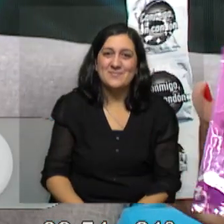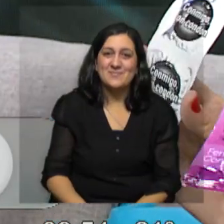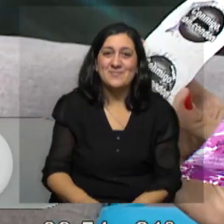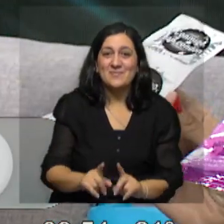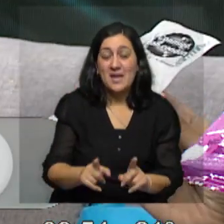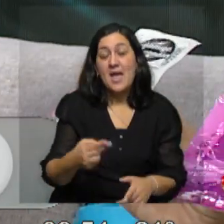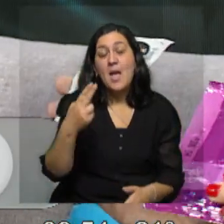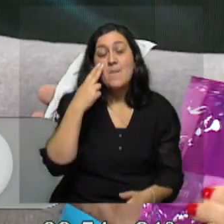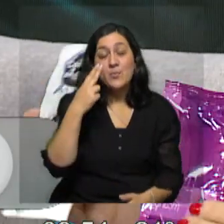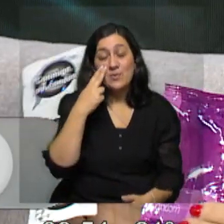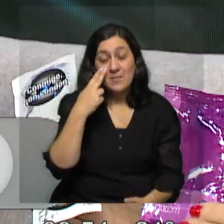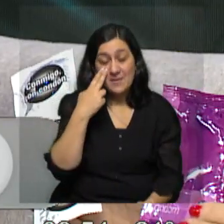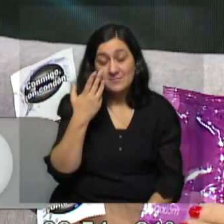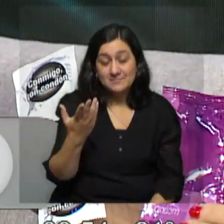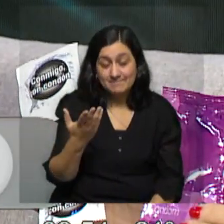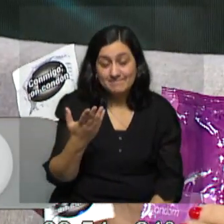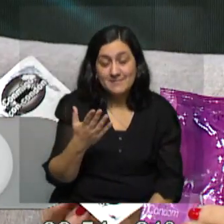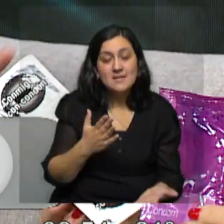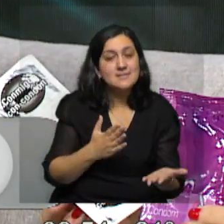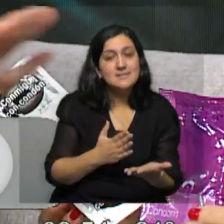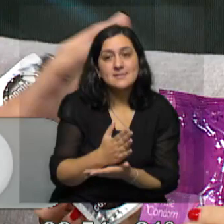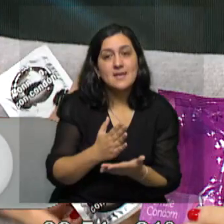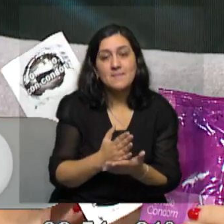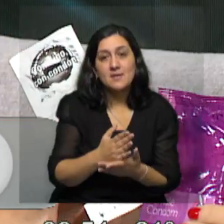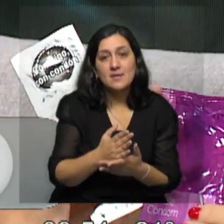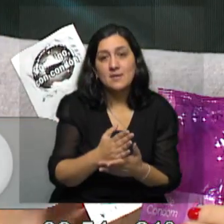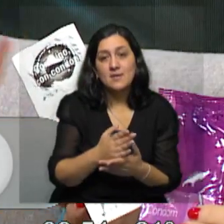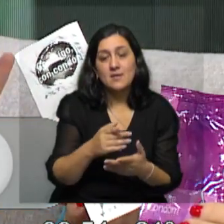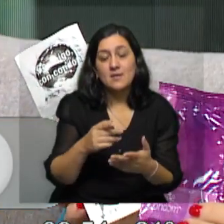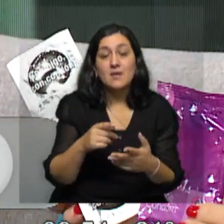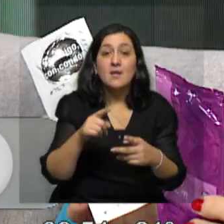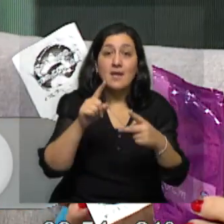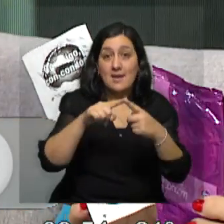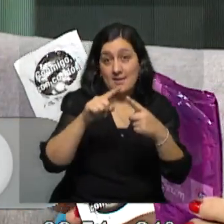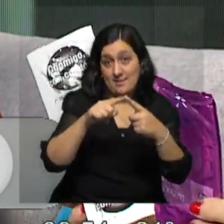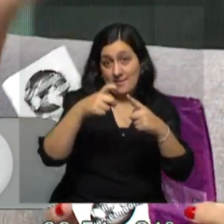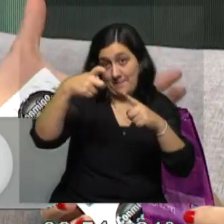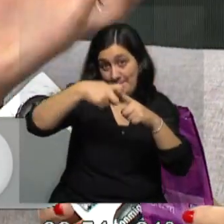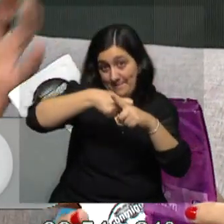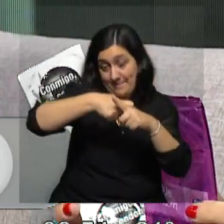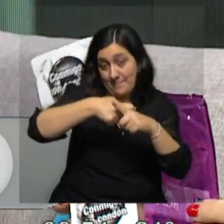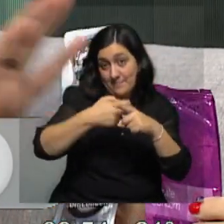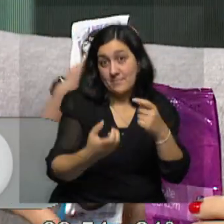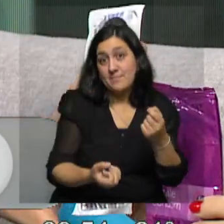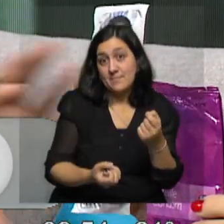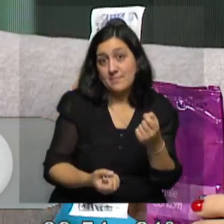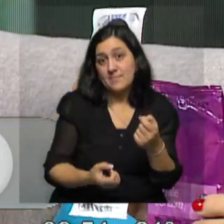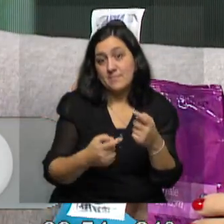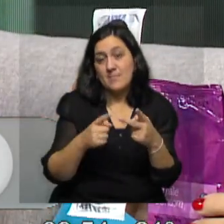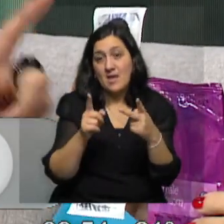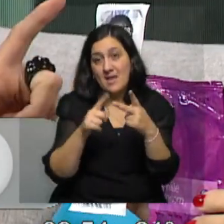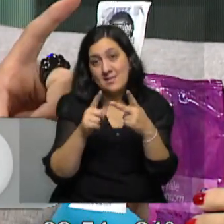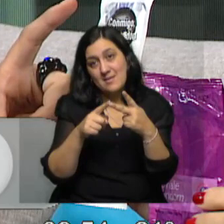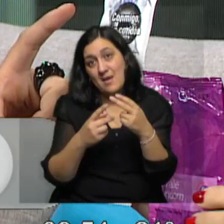el problema que tenemos es eso, ¿no? Siempre se utilizó... Esto es mucho más nuevo, ni que hablar, en lo que es la ingeniería. Esto es mucho más